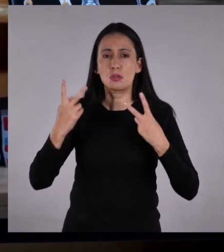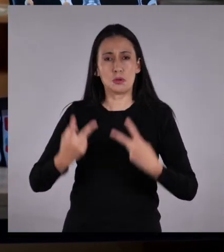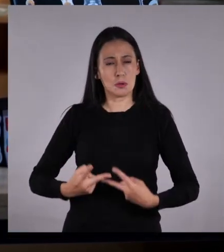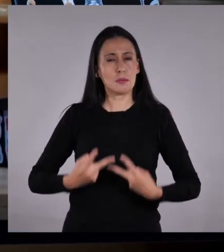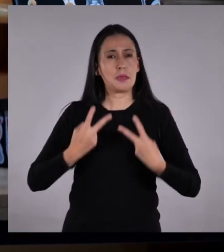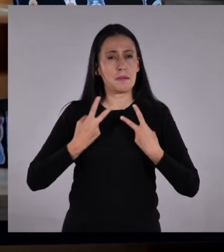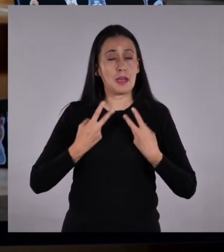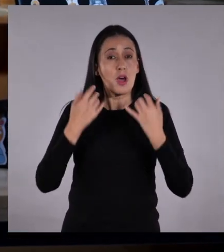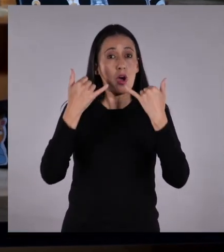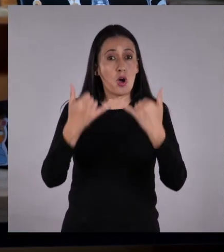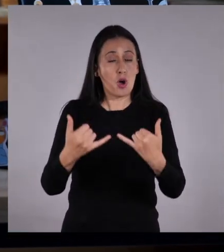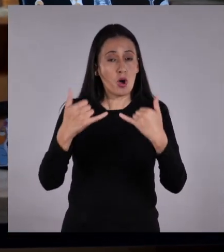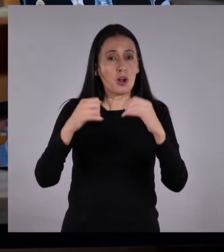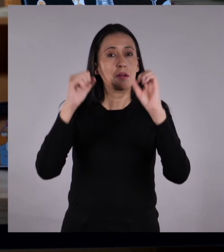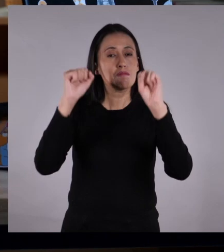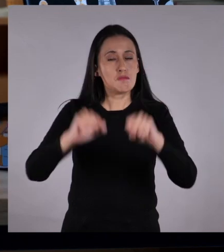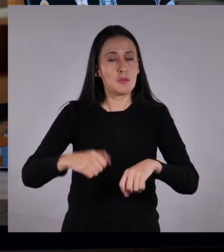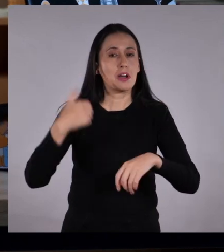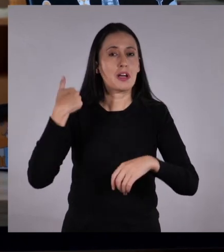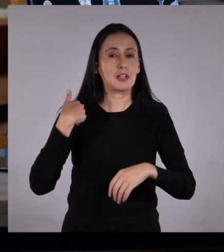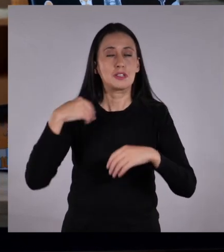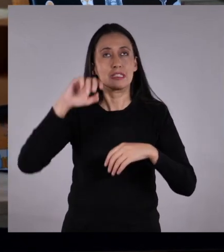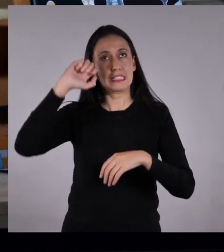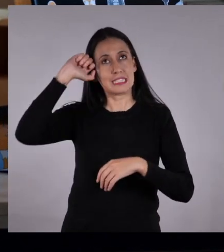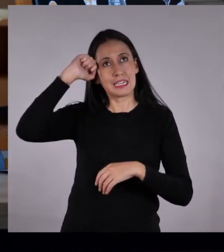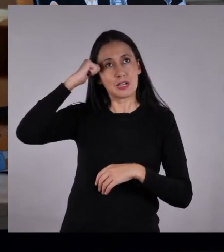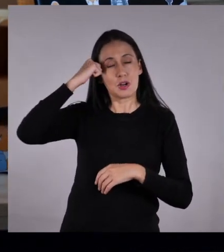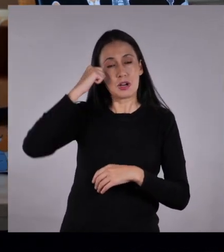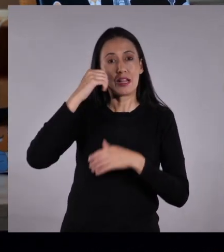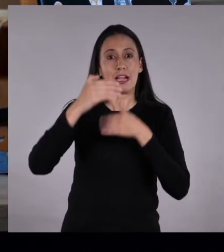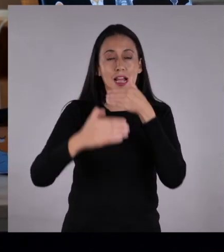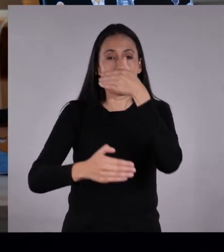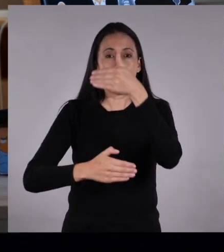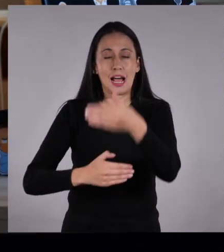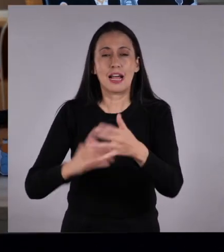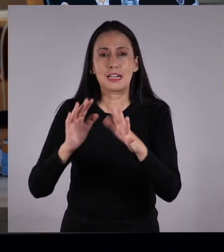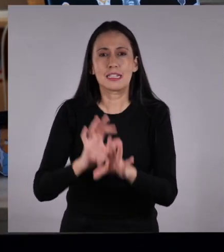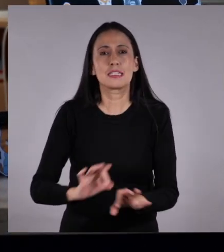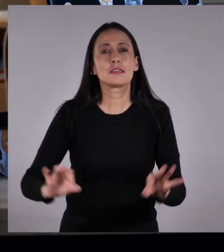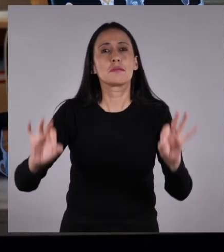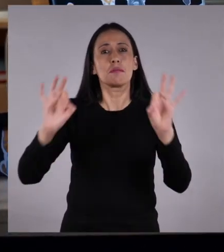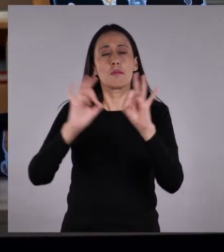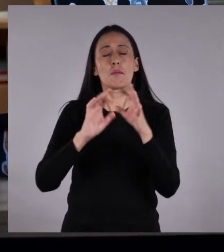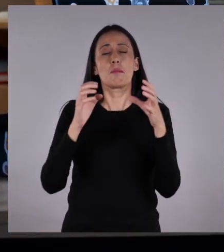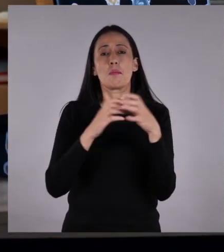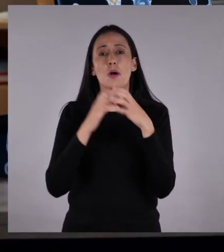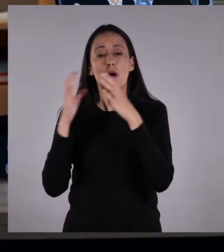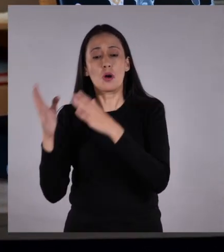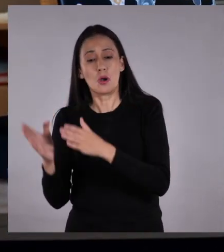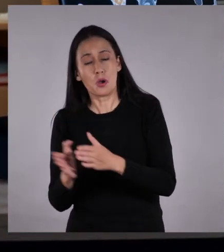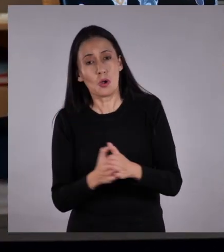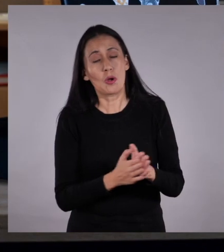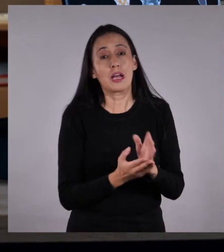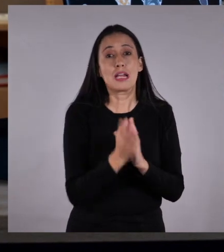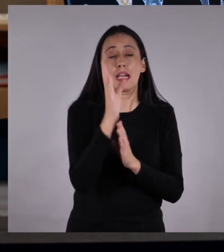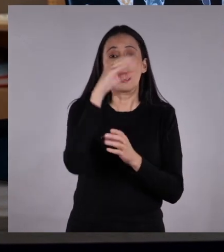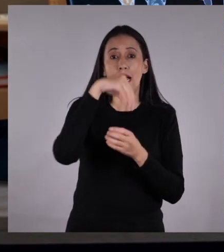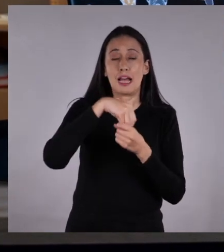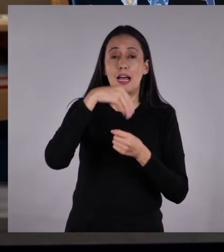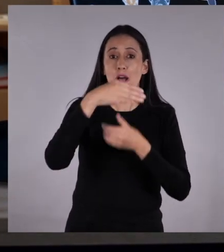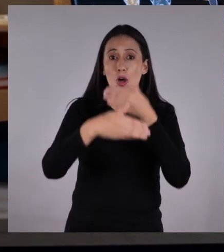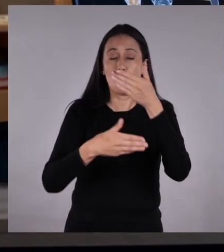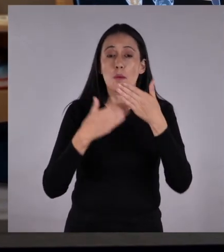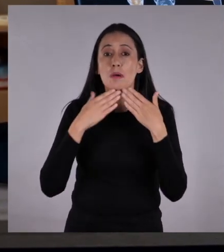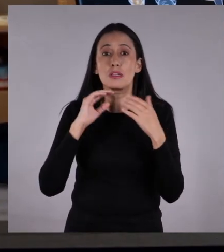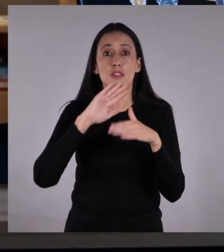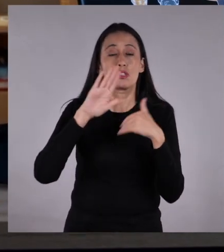ese recuerdo, esa chispita alegre que nace dentro de mí cuando lo veo. todos los momentos bonitos que pasé con mi